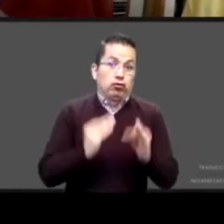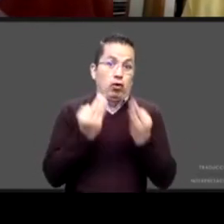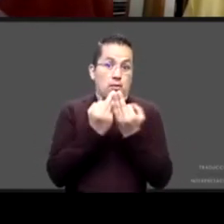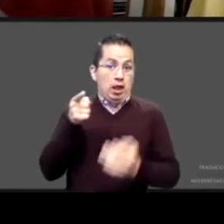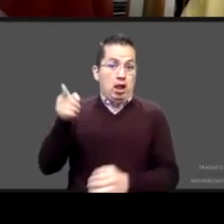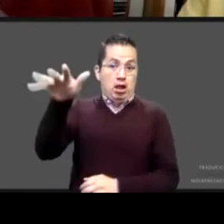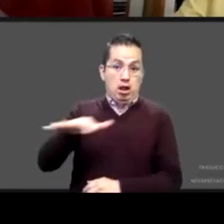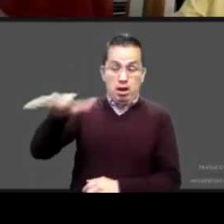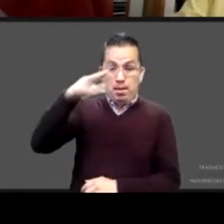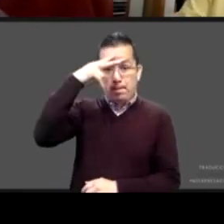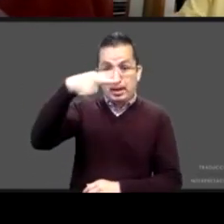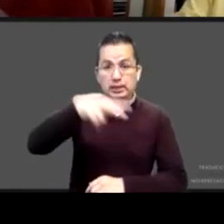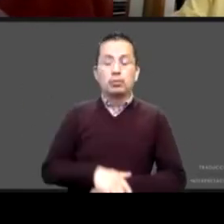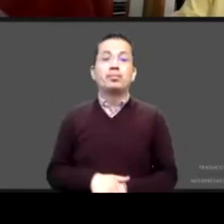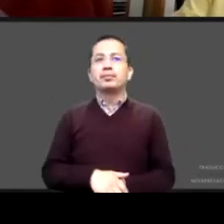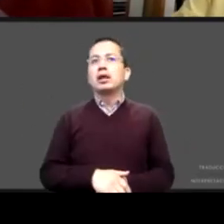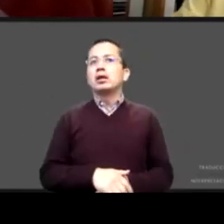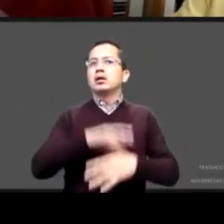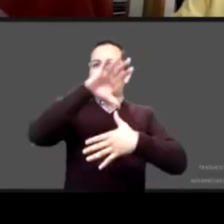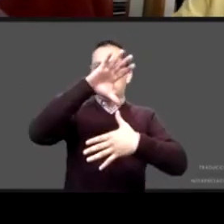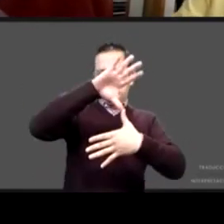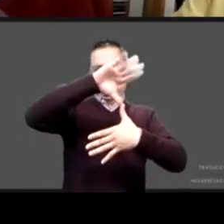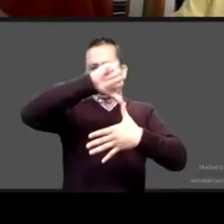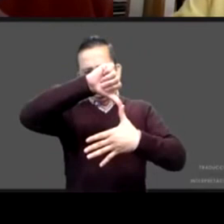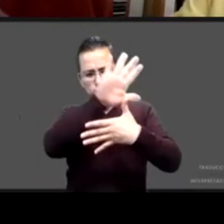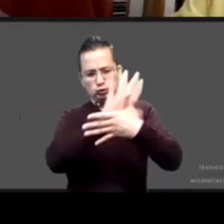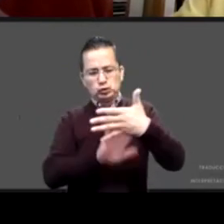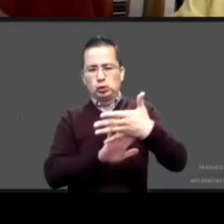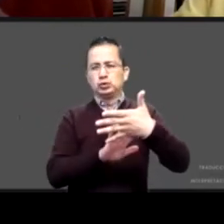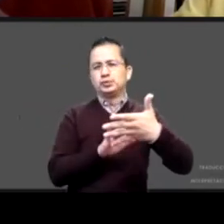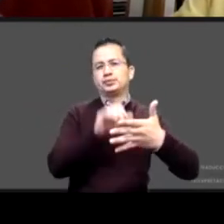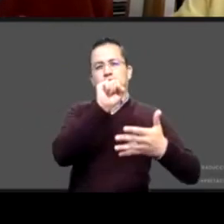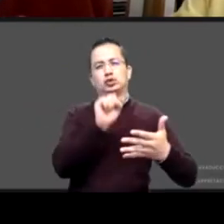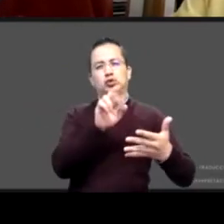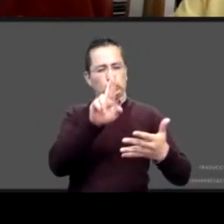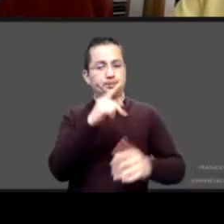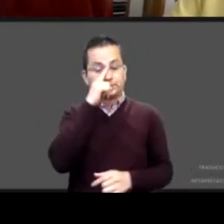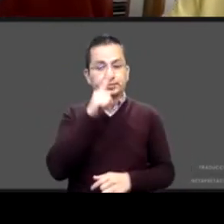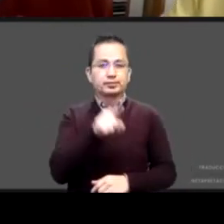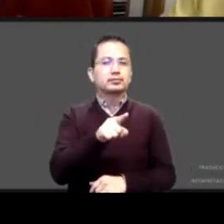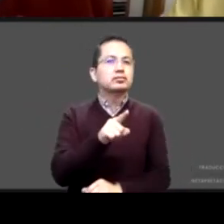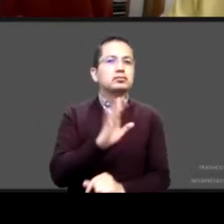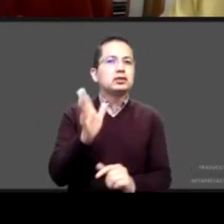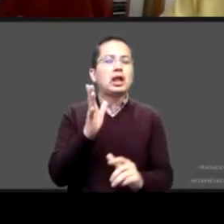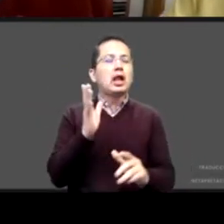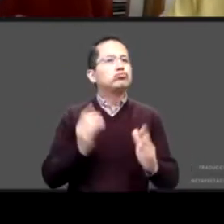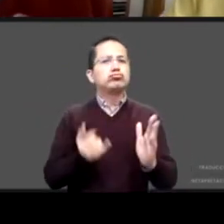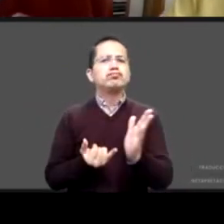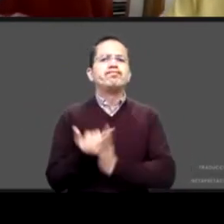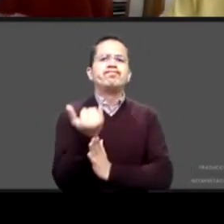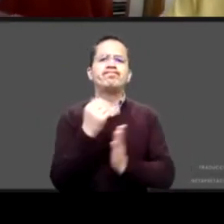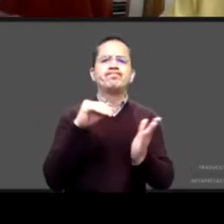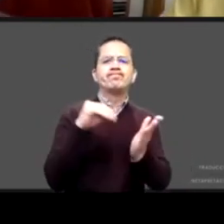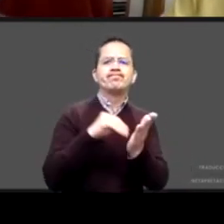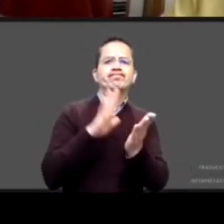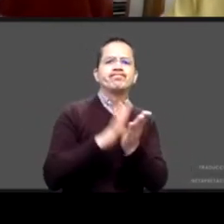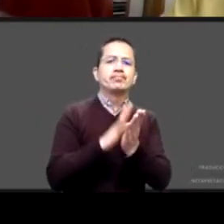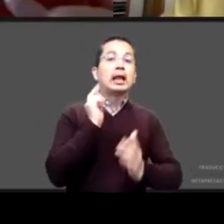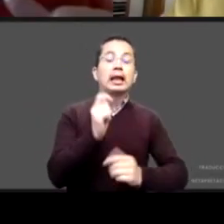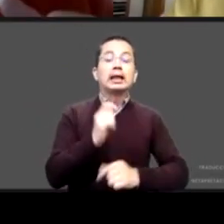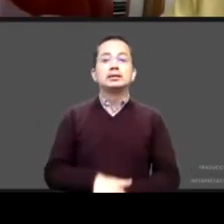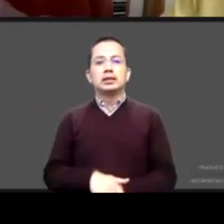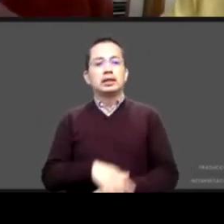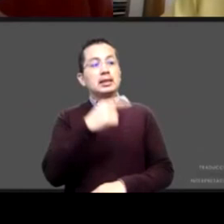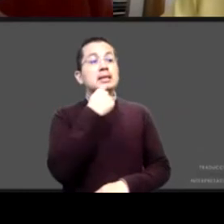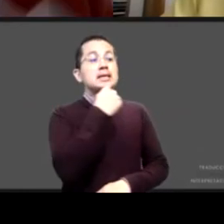el Mercosur acaba de constituir lo que los niños, niñas y adolescentes